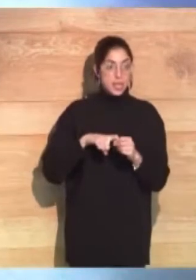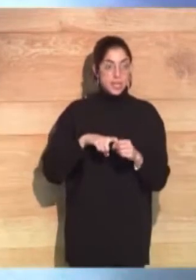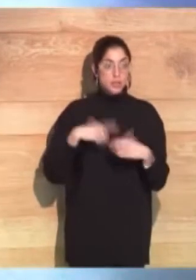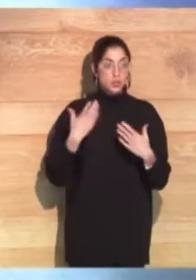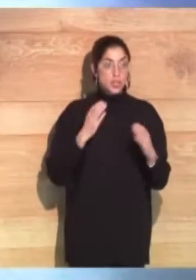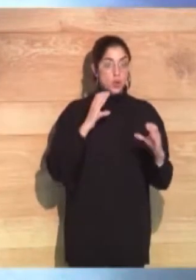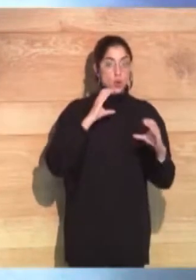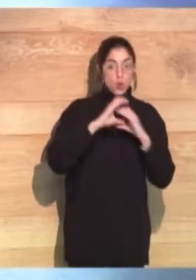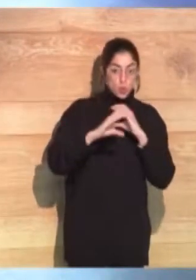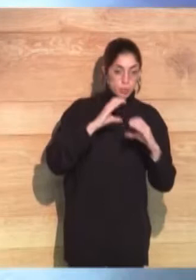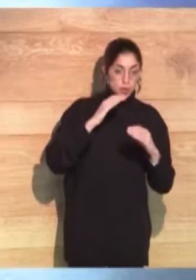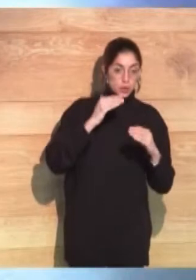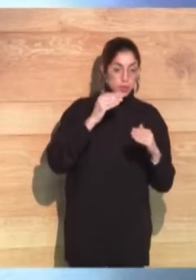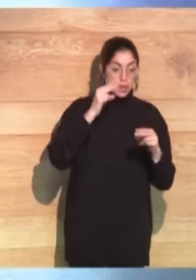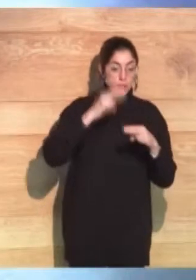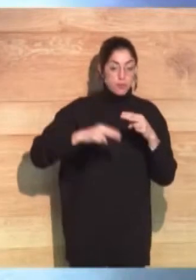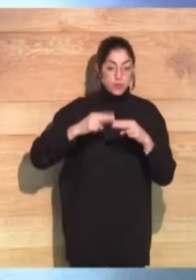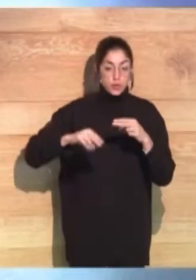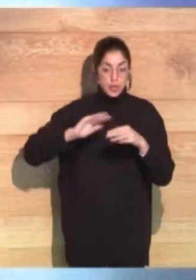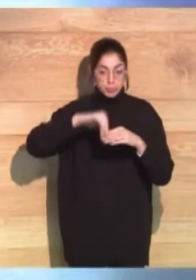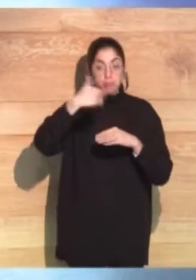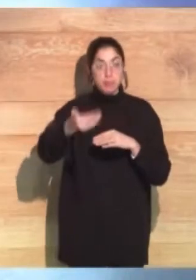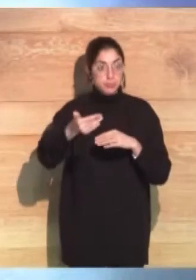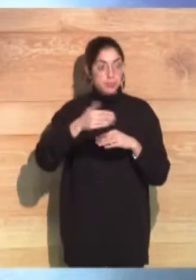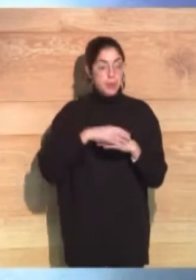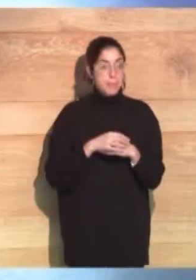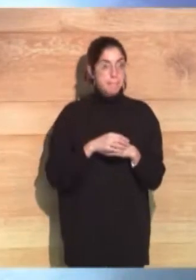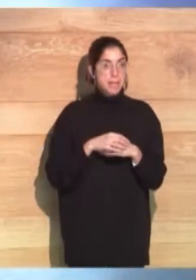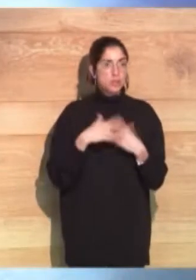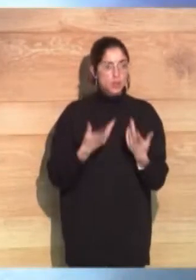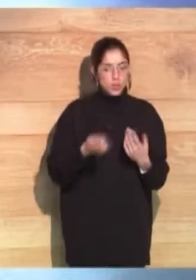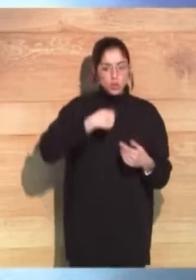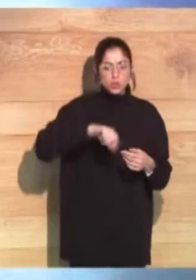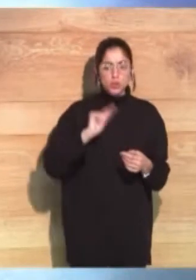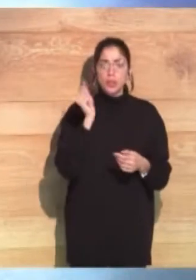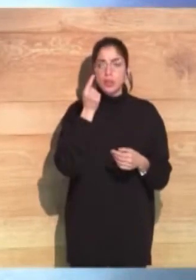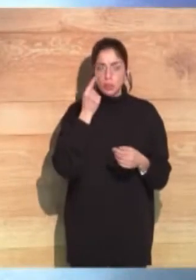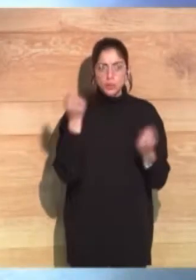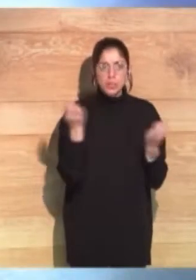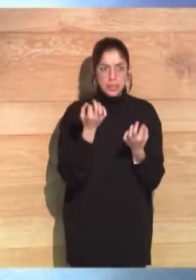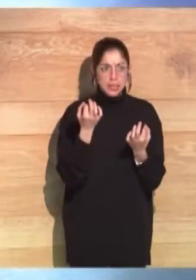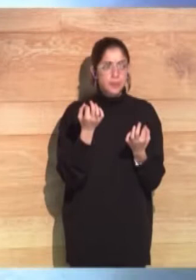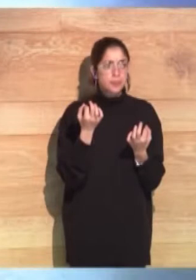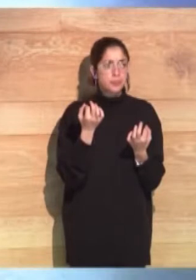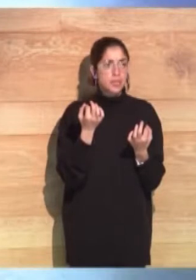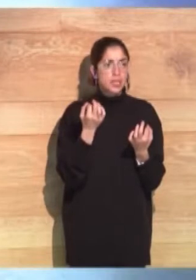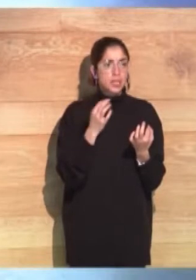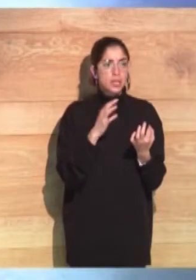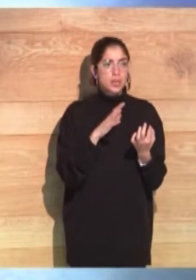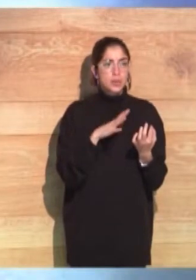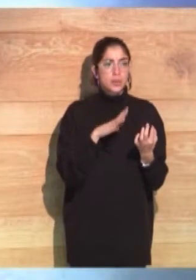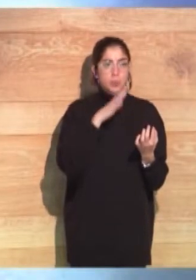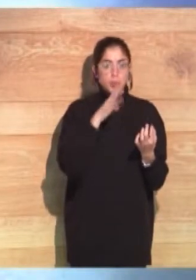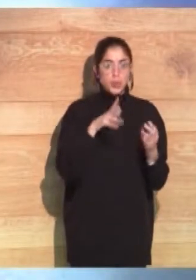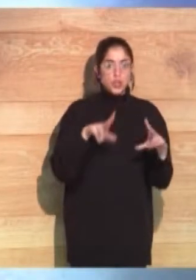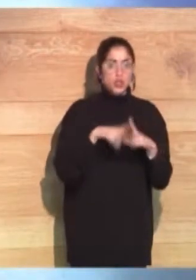comunicación transfronteriza. Pudimos darnos cuenta en un momento, y debido a la naturaleza de nuestra